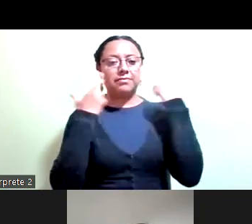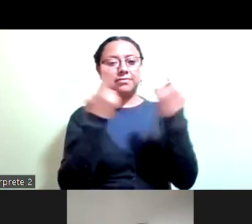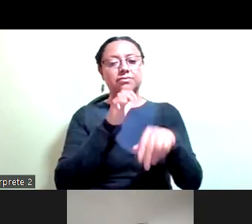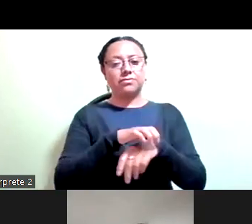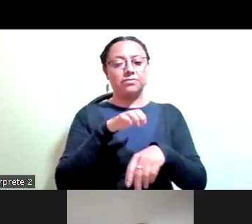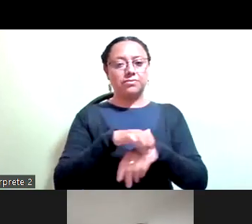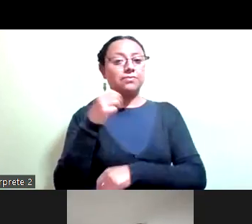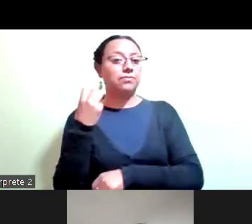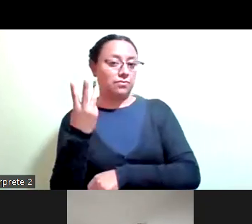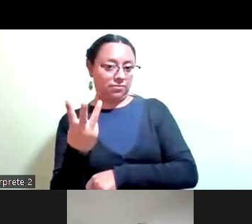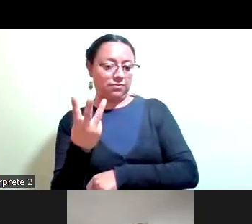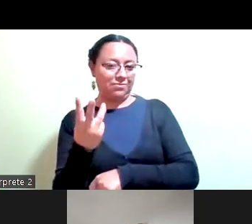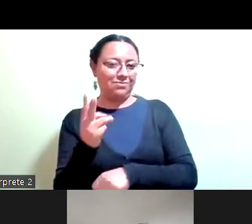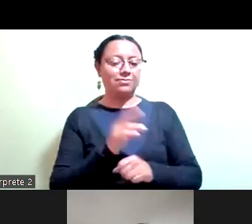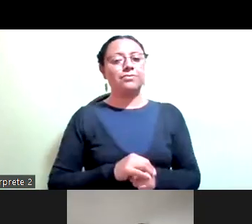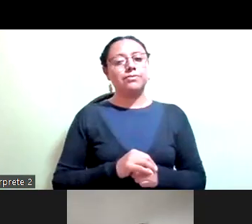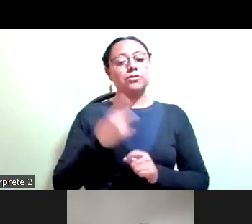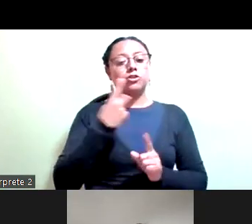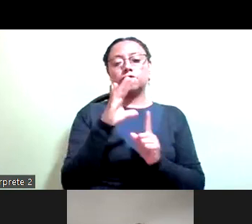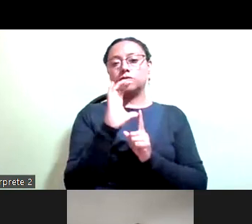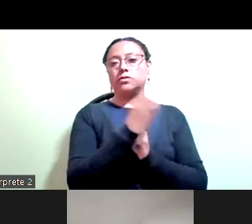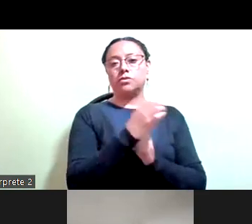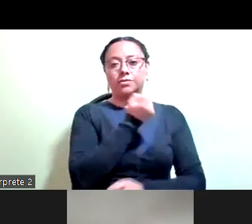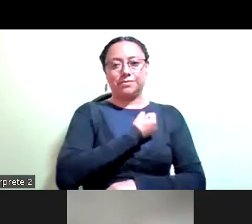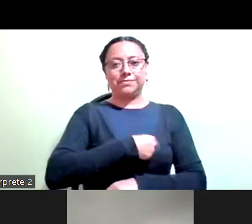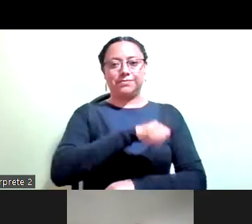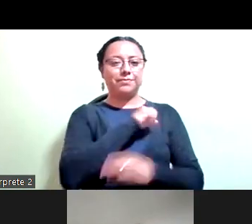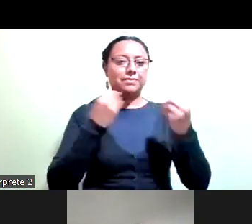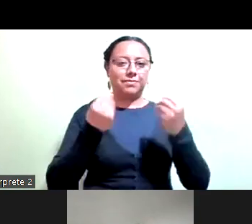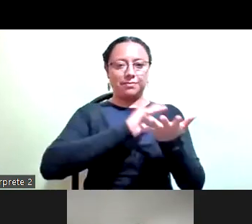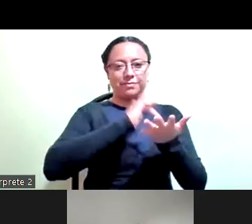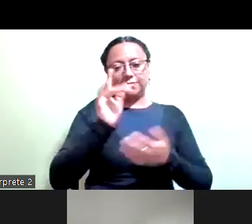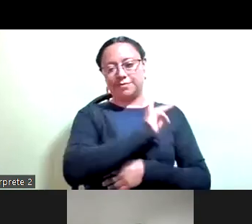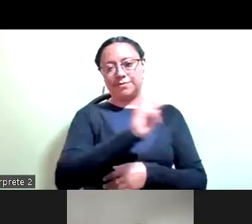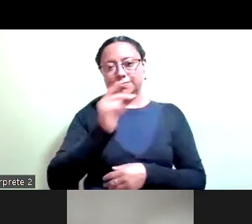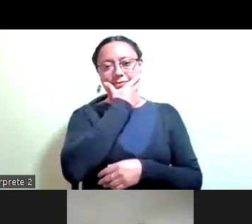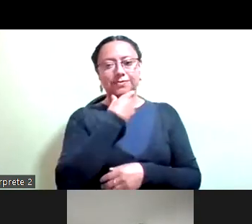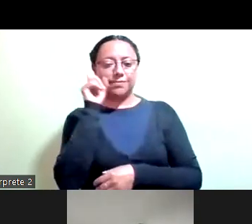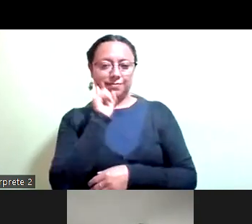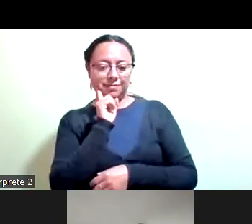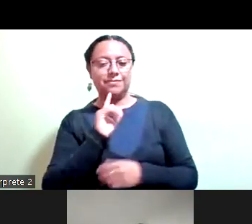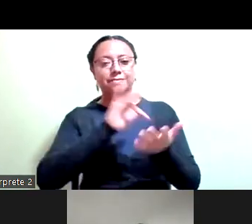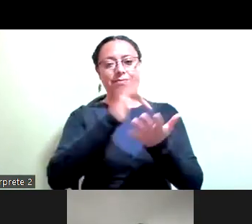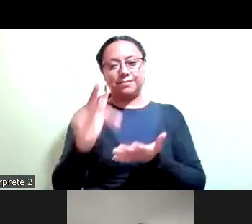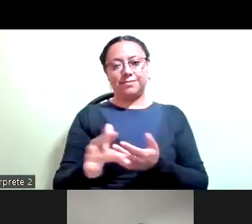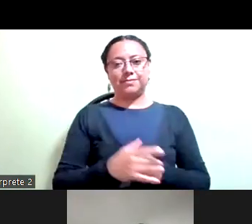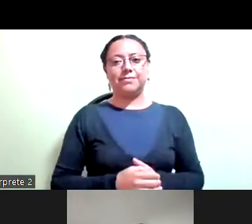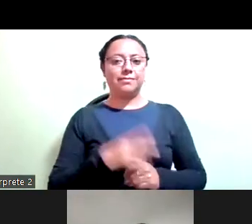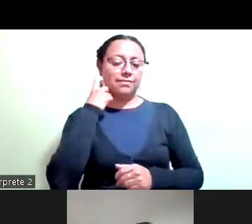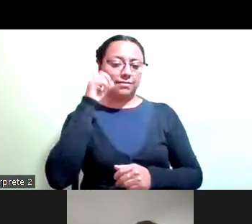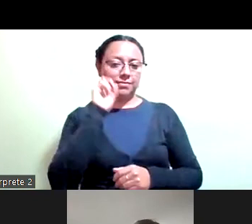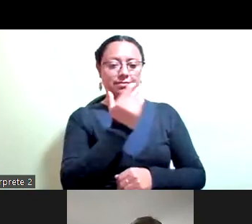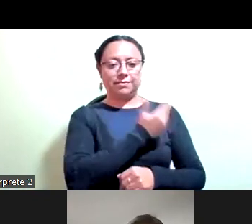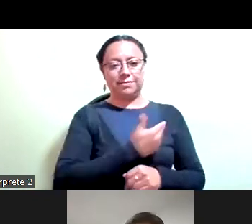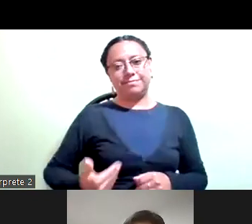tercera sesión ordinaria, perdón, de la Comisión de Salud. Muchas gracias a todas y todos. Gracias, diputada presidente. Y